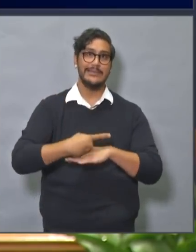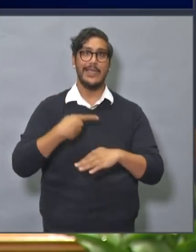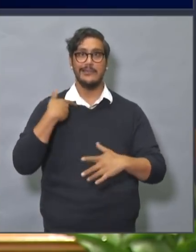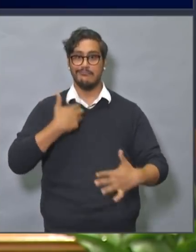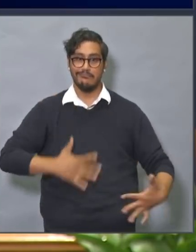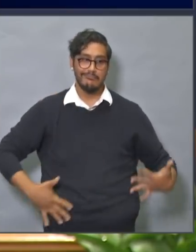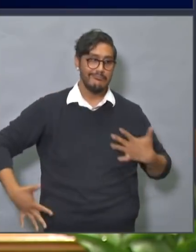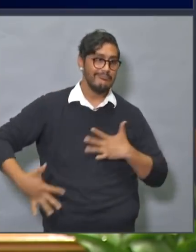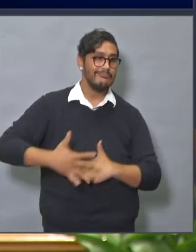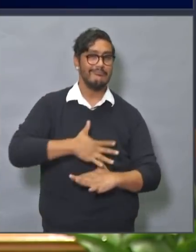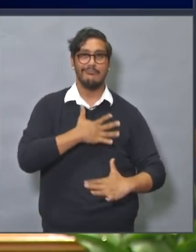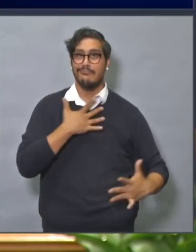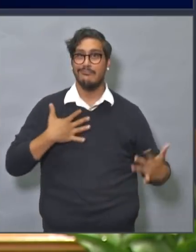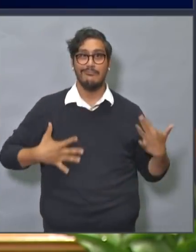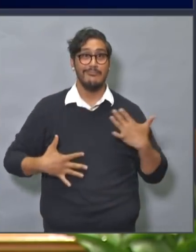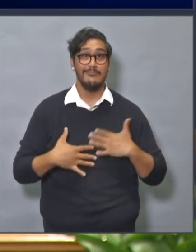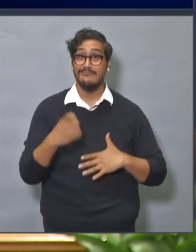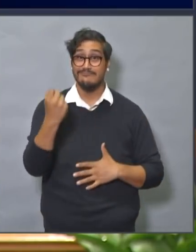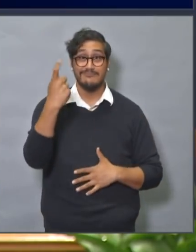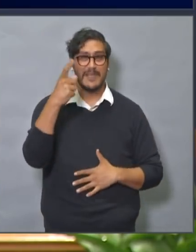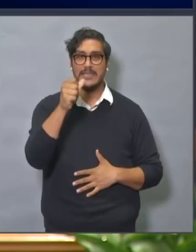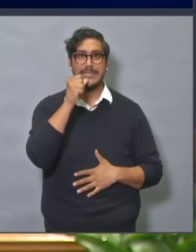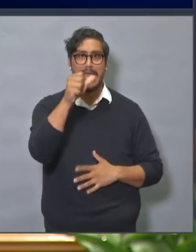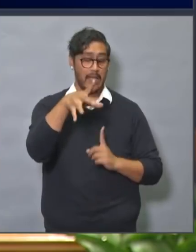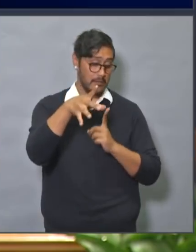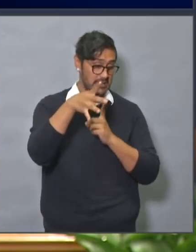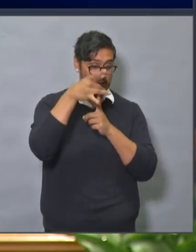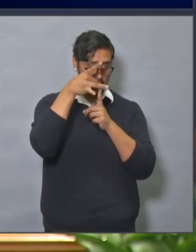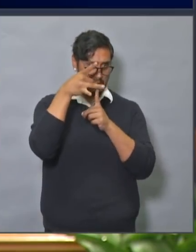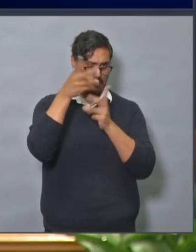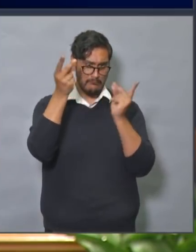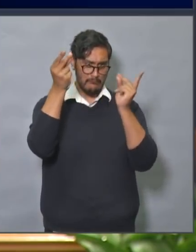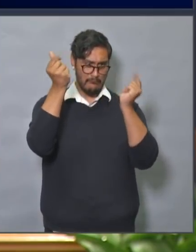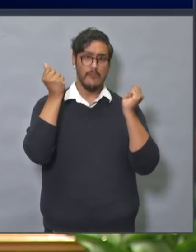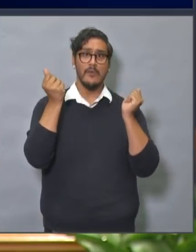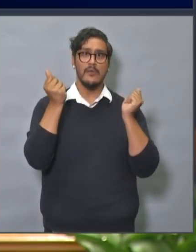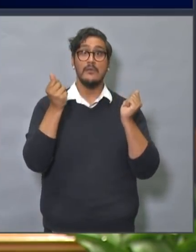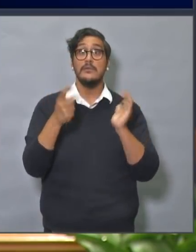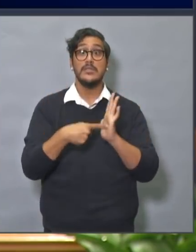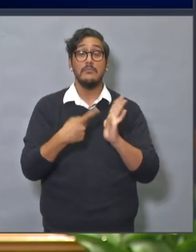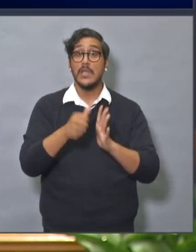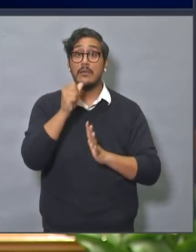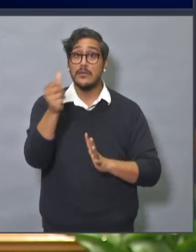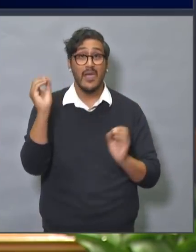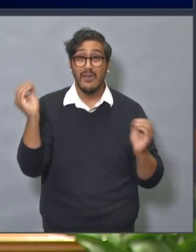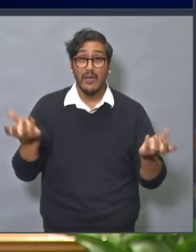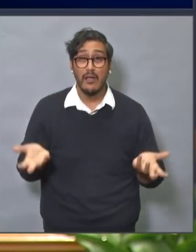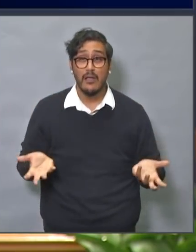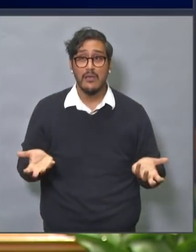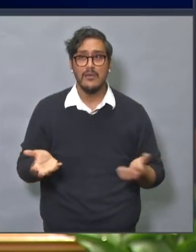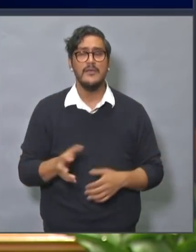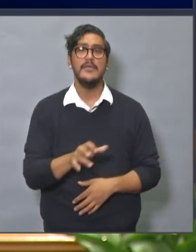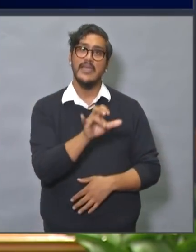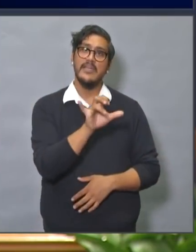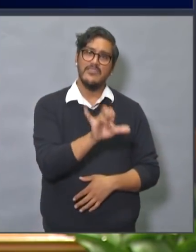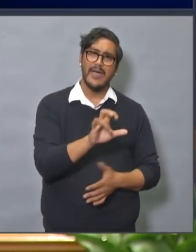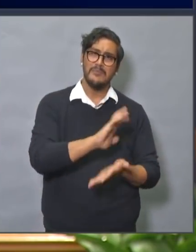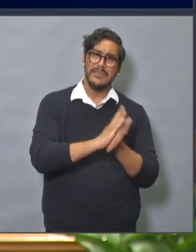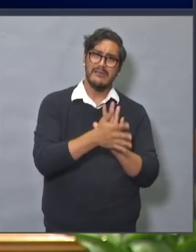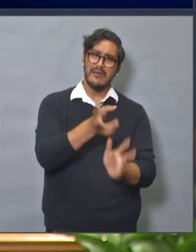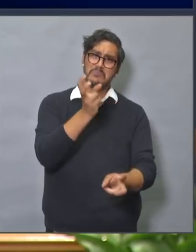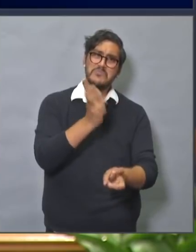no desarrollan síntomas de inmediato o incluso en absoluto. Estos factores en el virus hacen más difícil